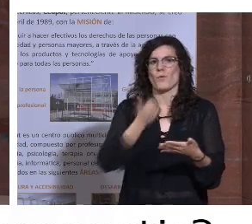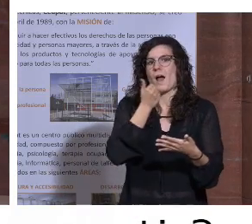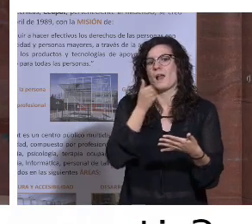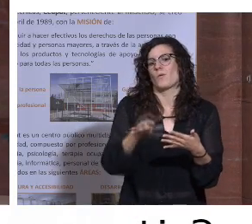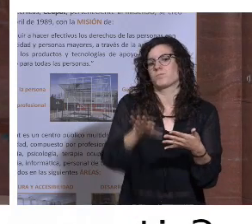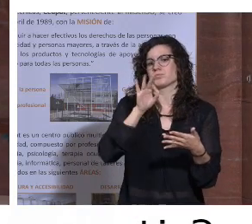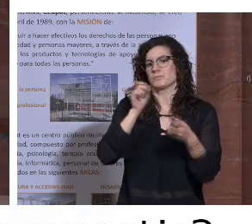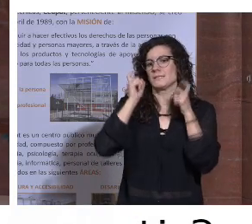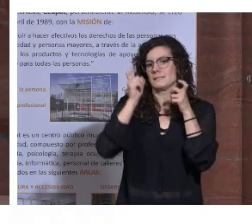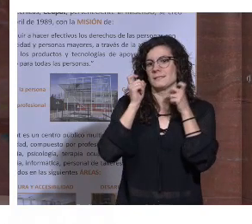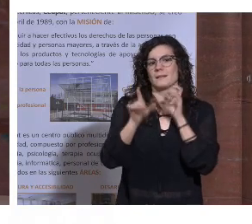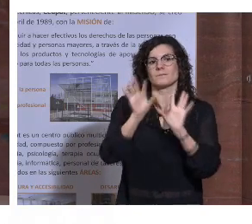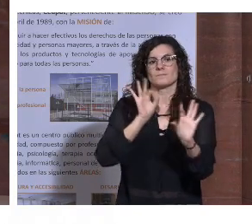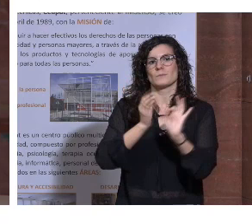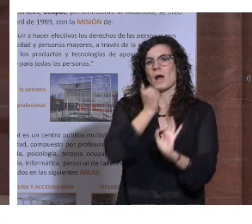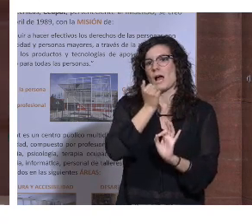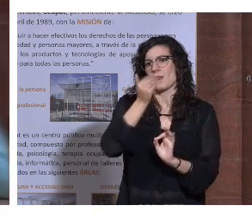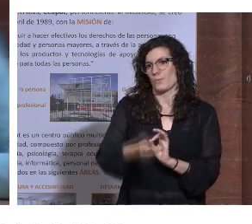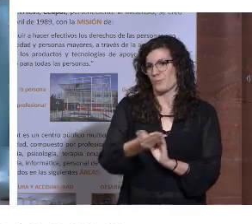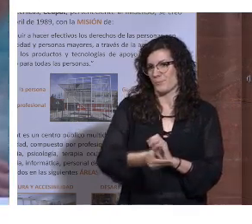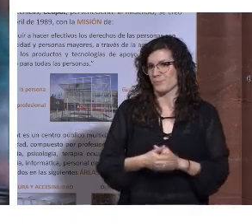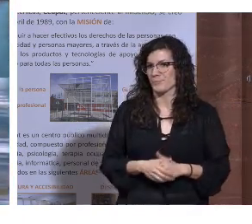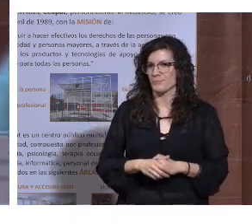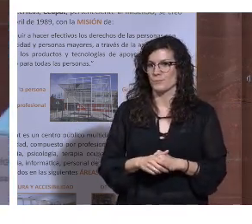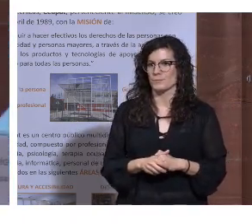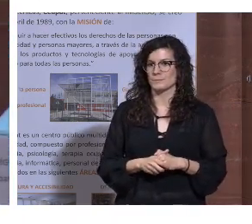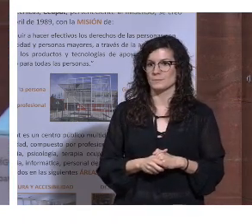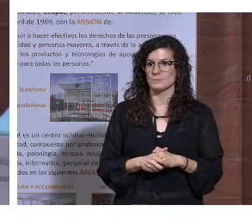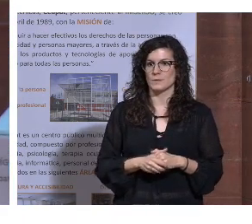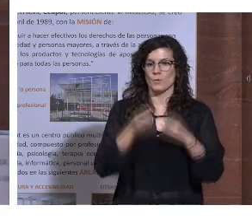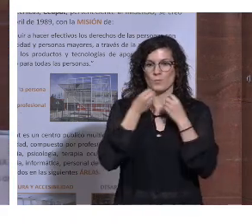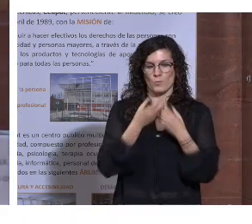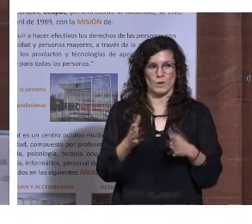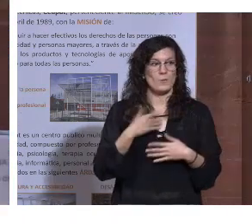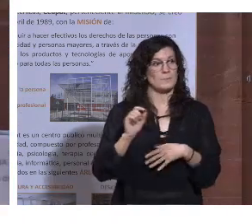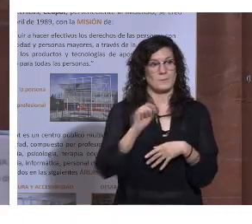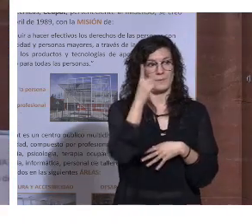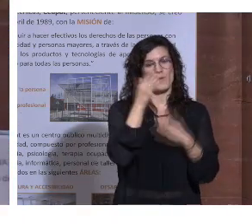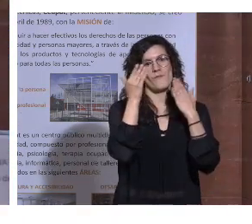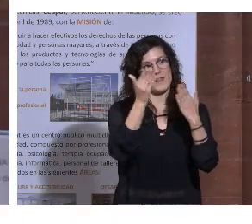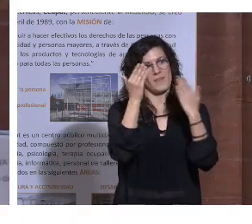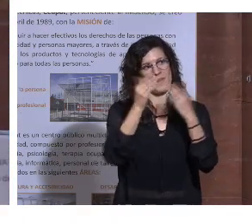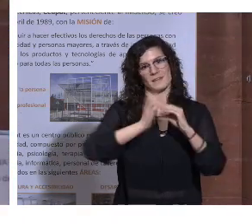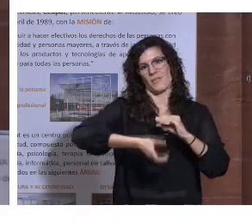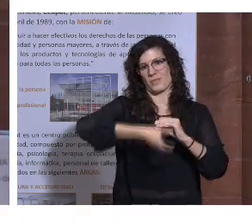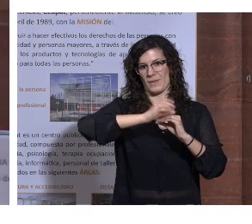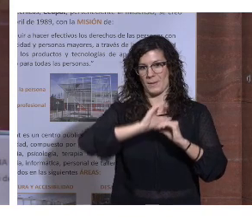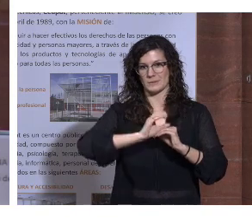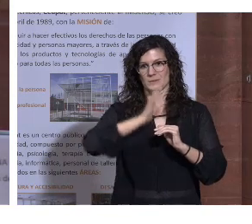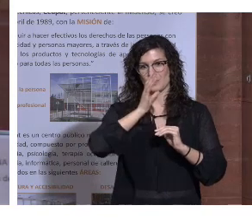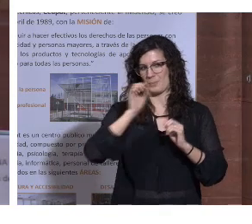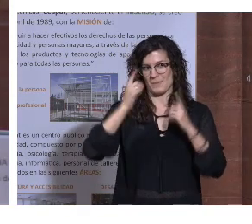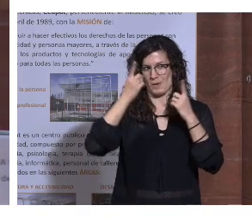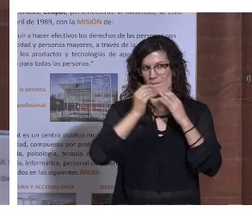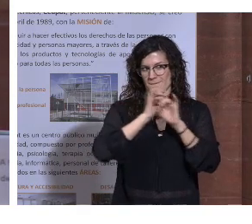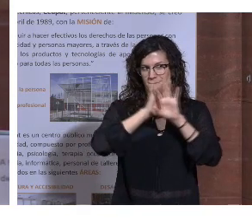a intentar seleccionar alguna. Bueno, pues en primer lugar, felicidades al CEAPAD. Lo primero, por supuesto,